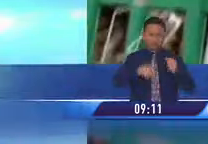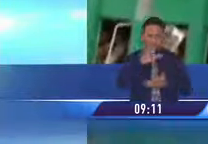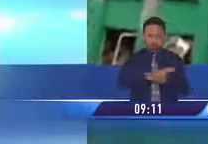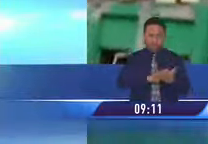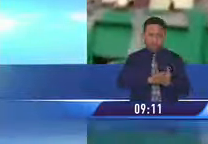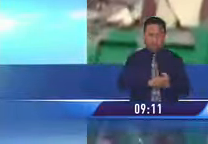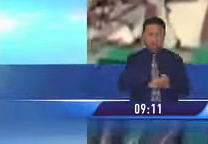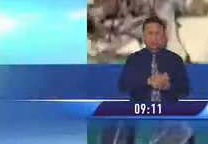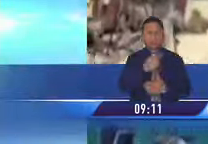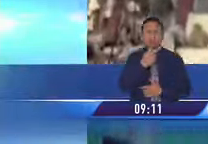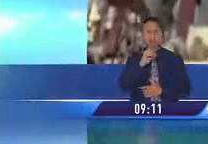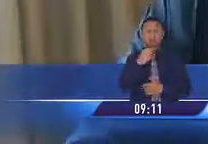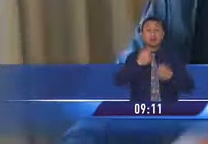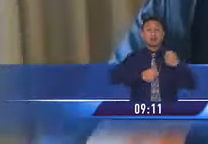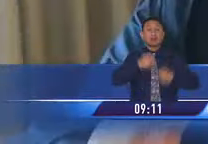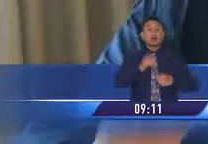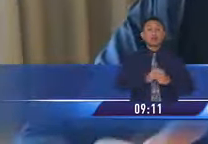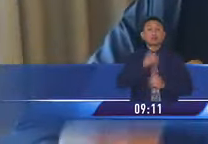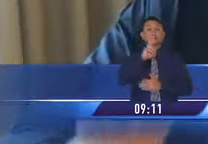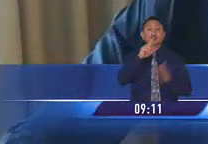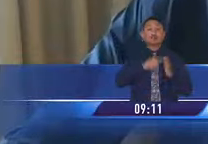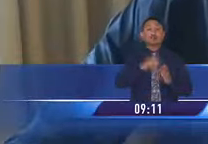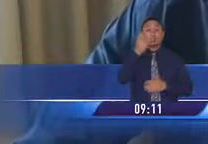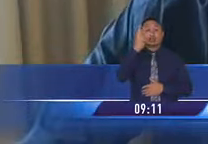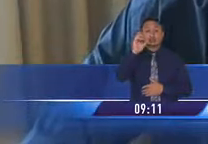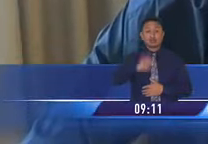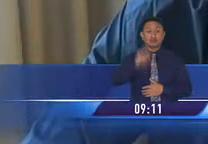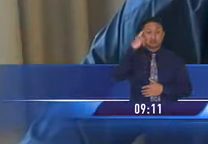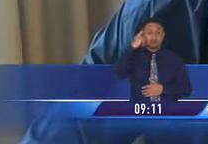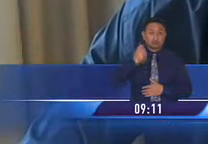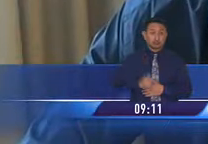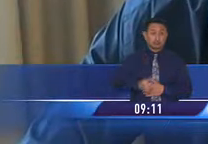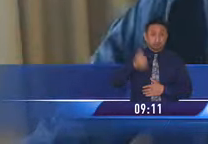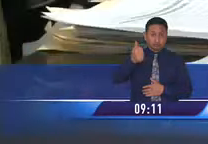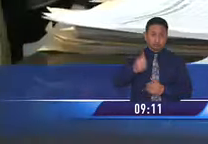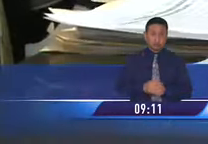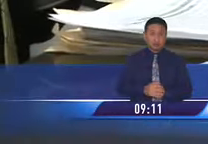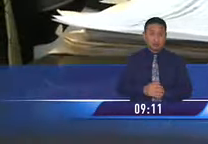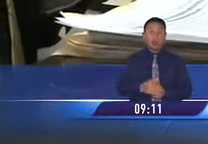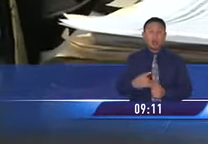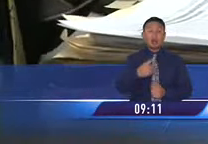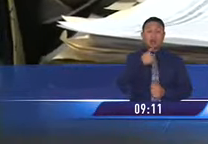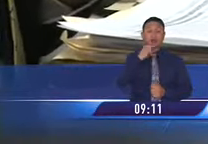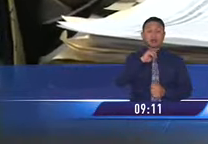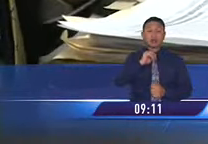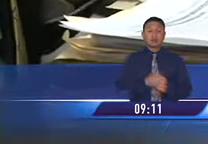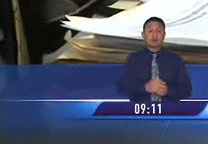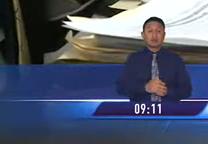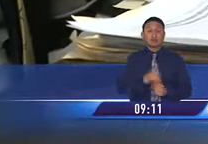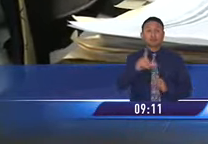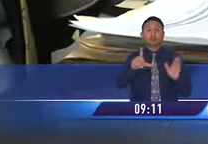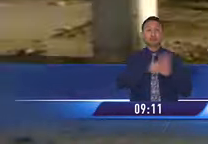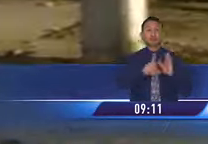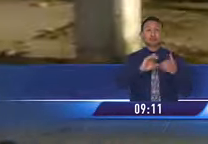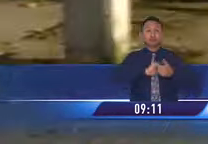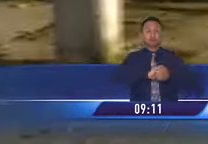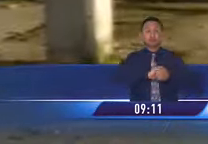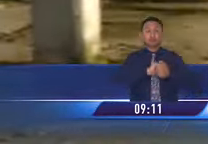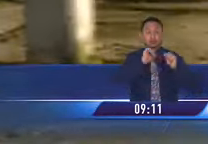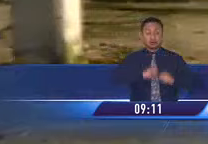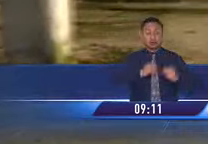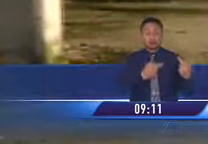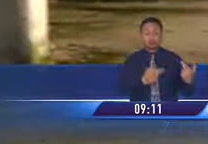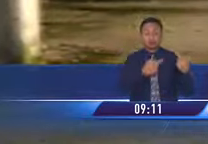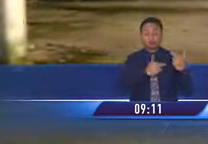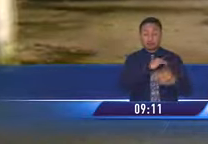el 20 de mayo de 2016, el gobierno de Rafael Correa expidió la Ley Orgánica de Solidaridad y Corresponsabilidad